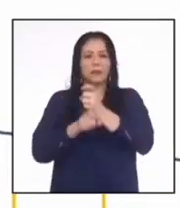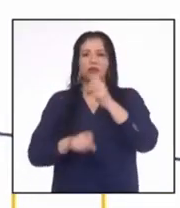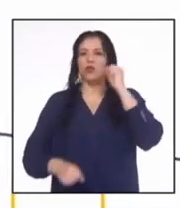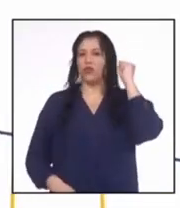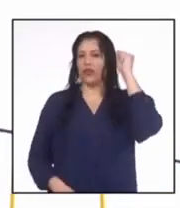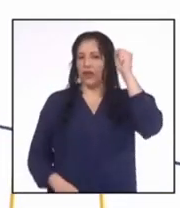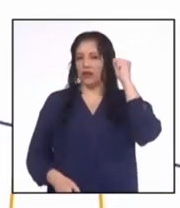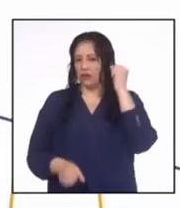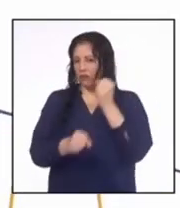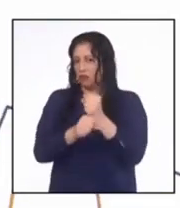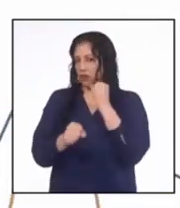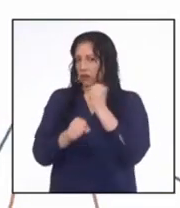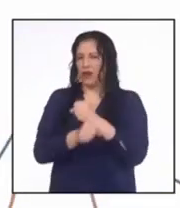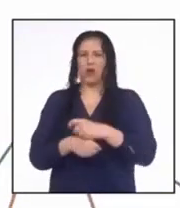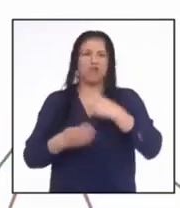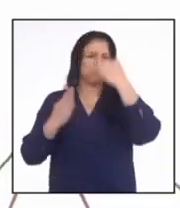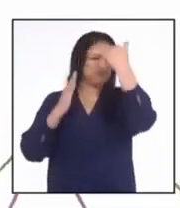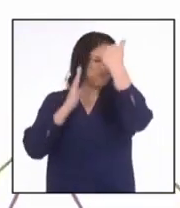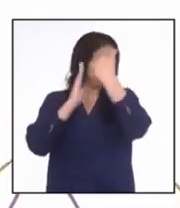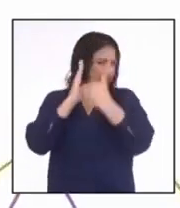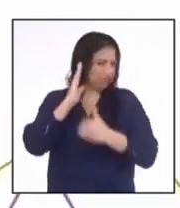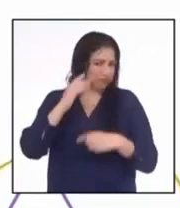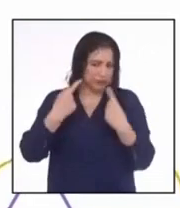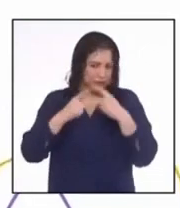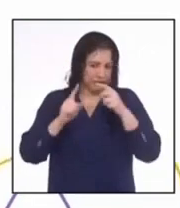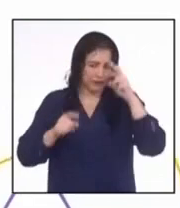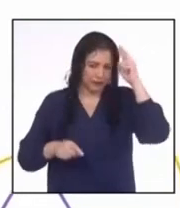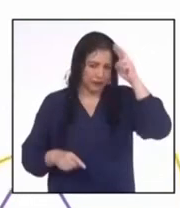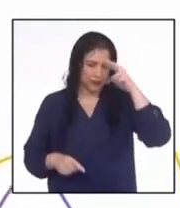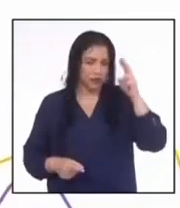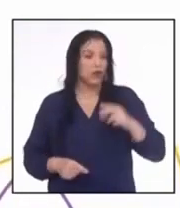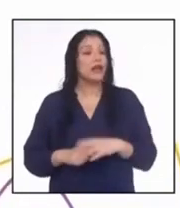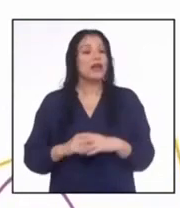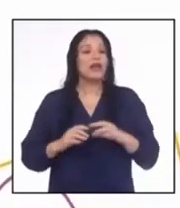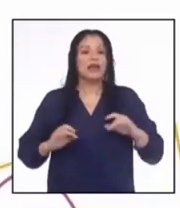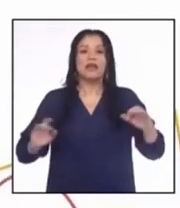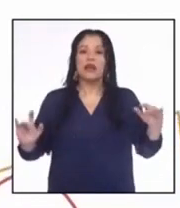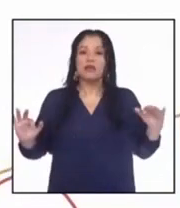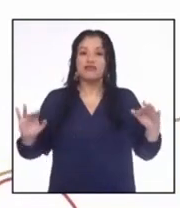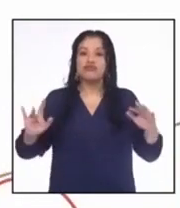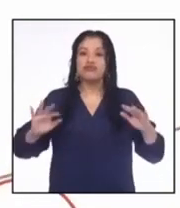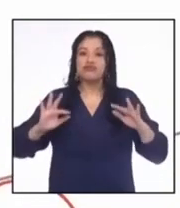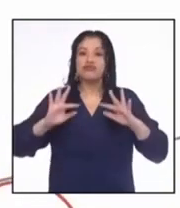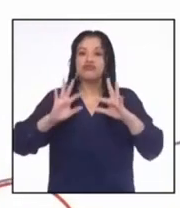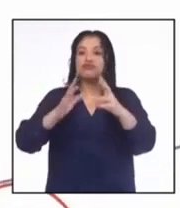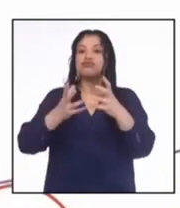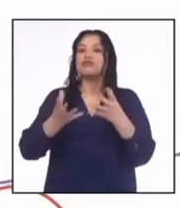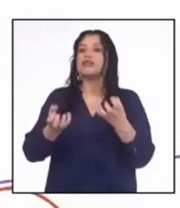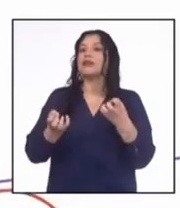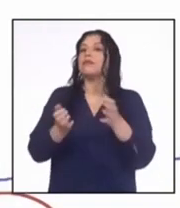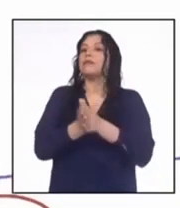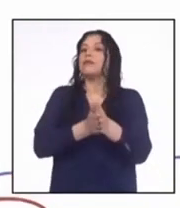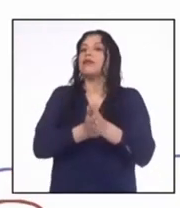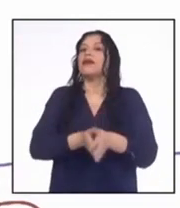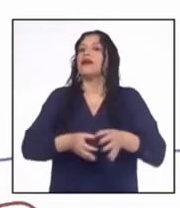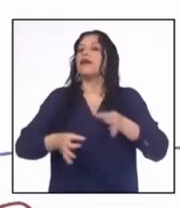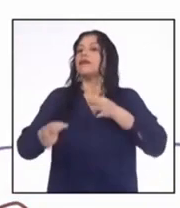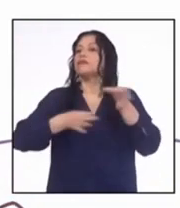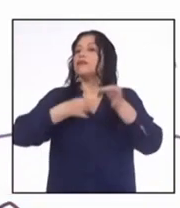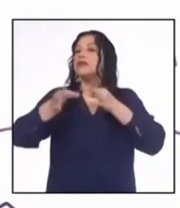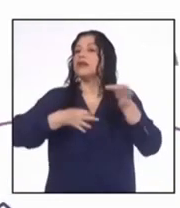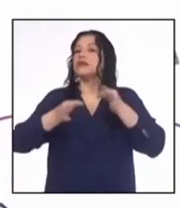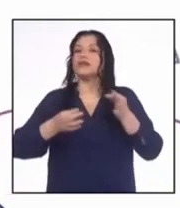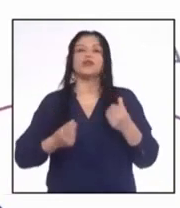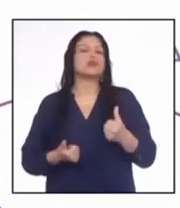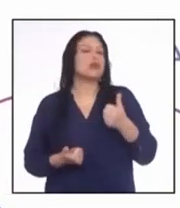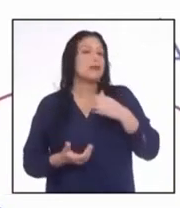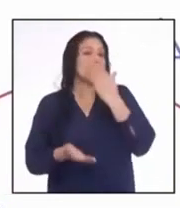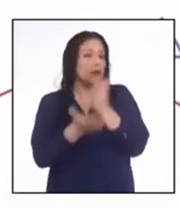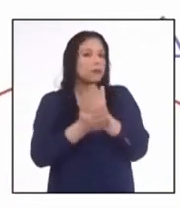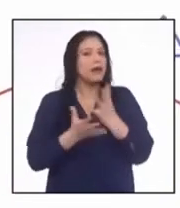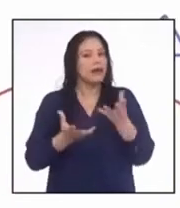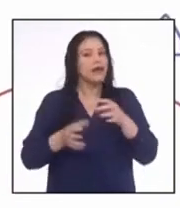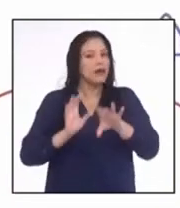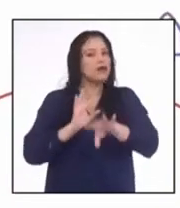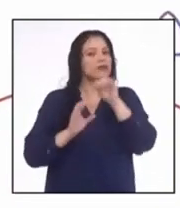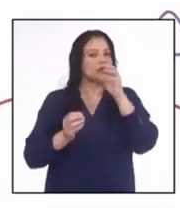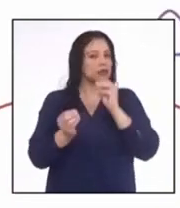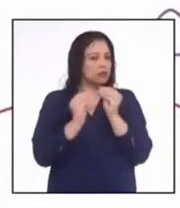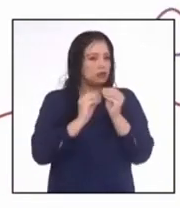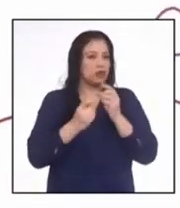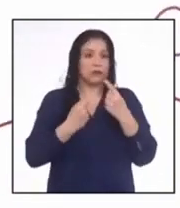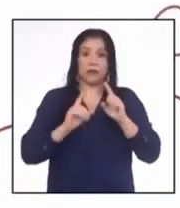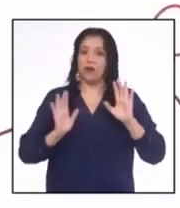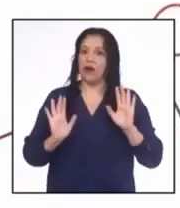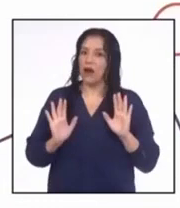sus derechos laborales u otros motivos, y que se movilizan para buscar explicaciones sobre lo ocurrido y encontrar soluciones.